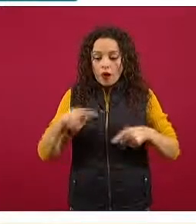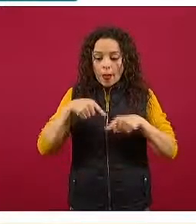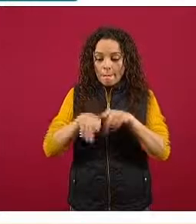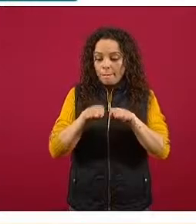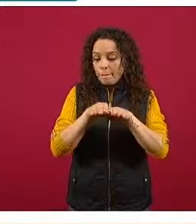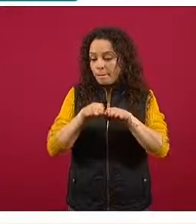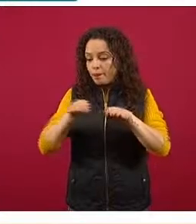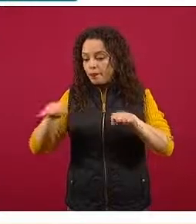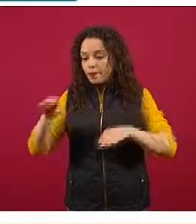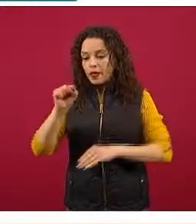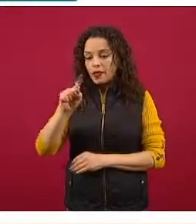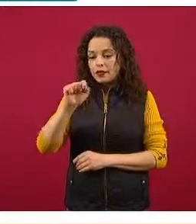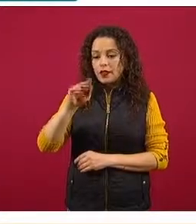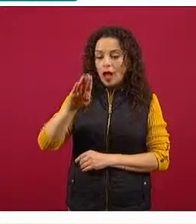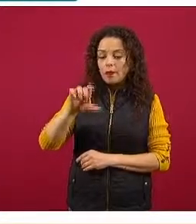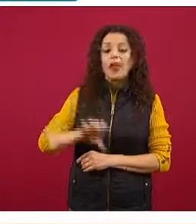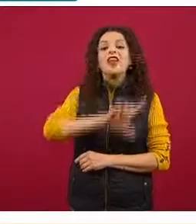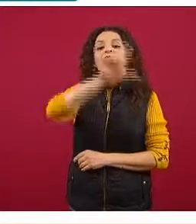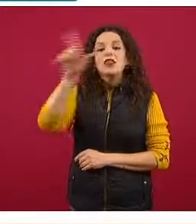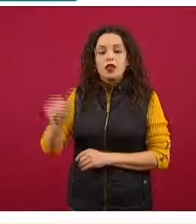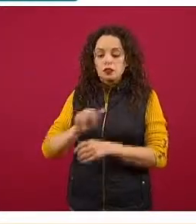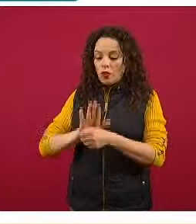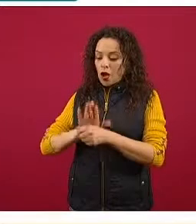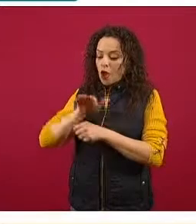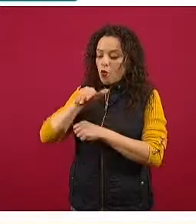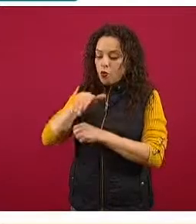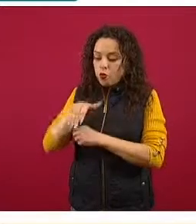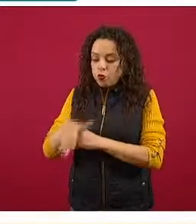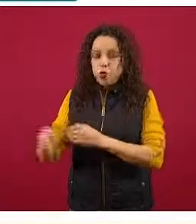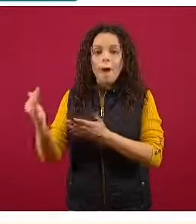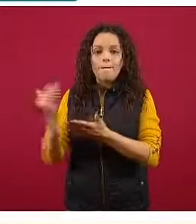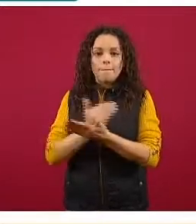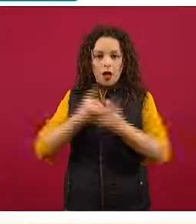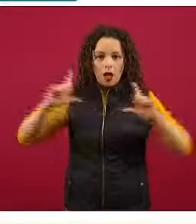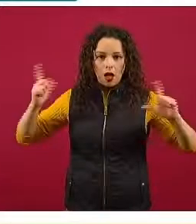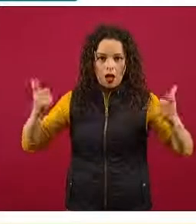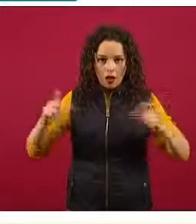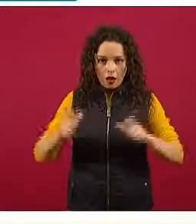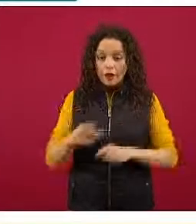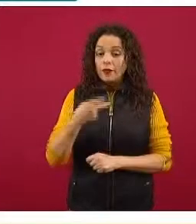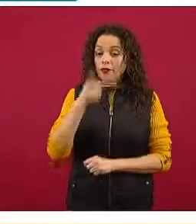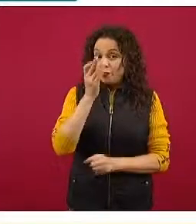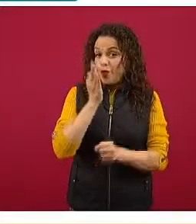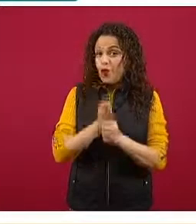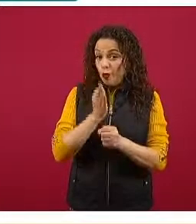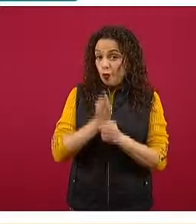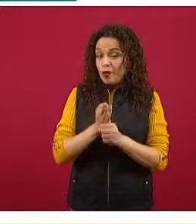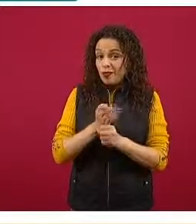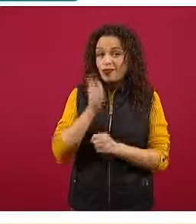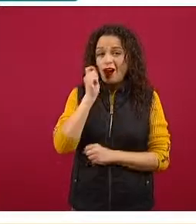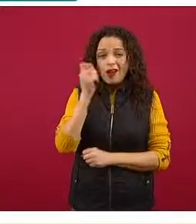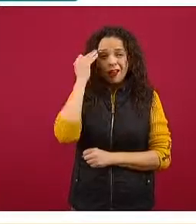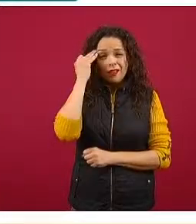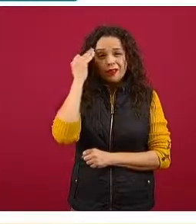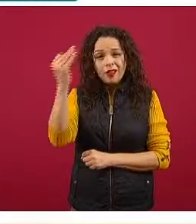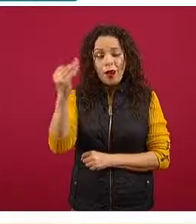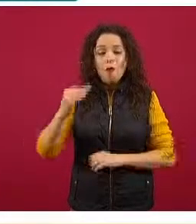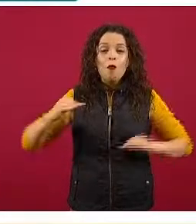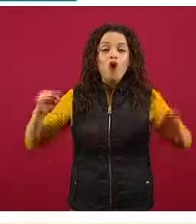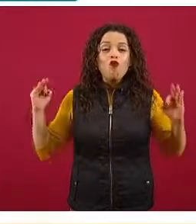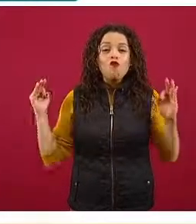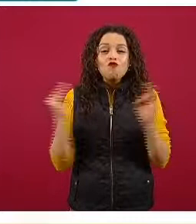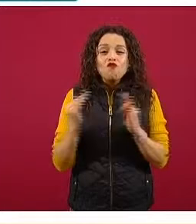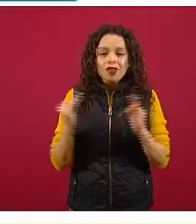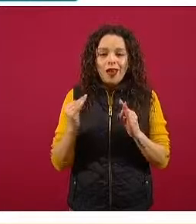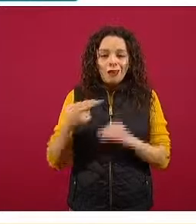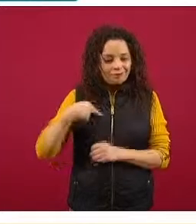a descender. Sin embargo, también sabemos que estamos en una época invernal en la que